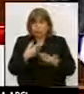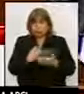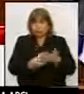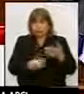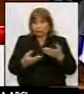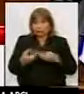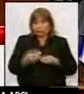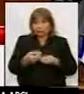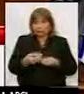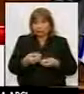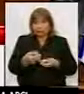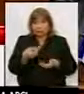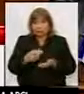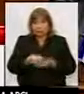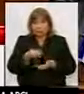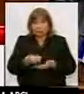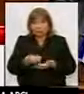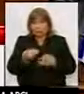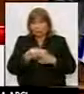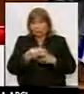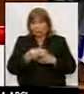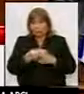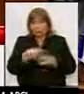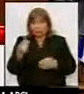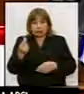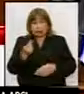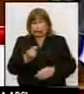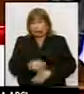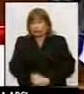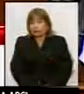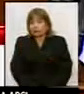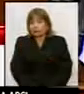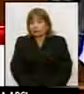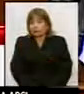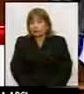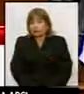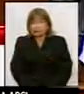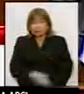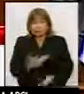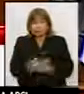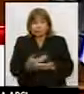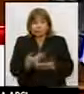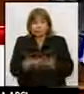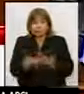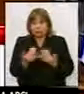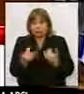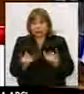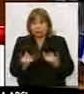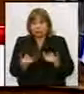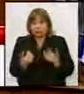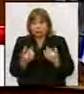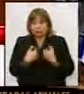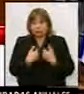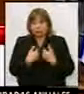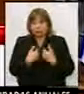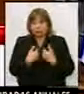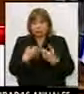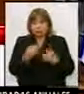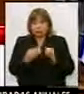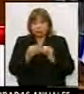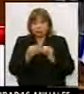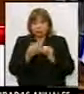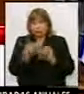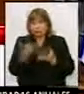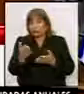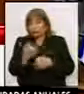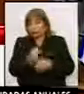de recuperación pronta y rápida para los recursos que hoy día precisamente han sido orientados a